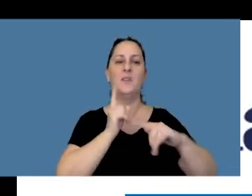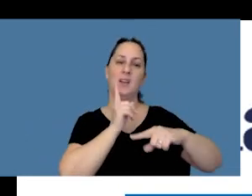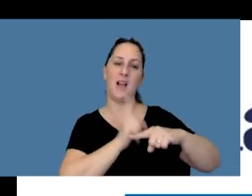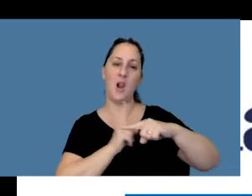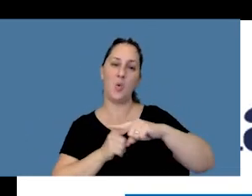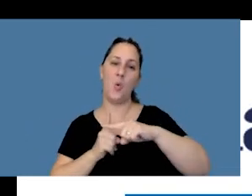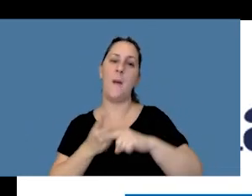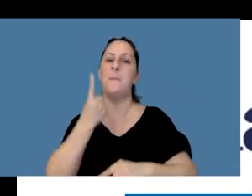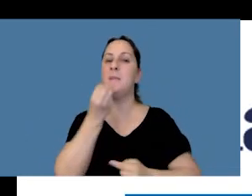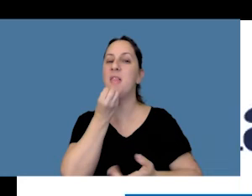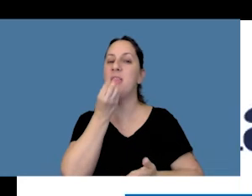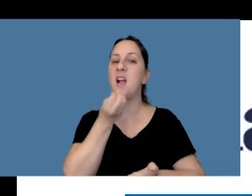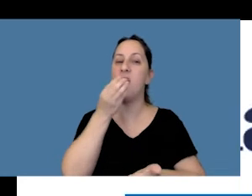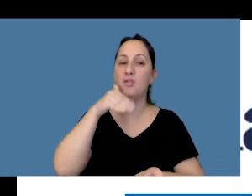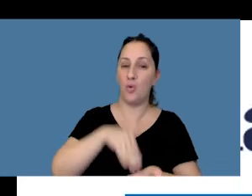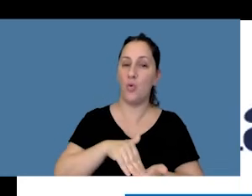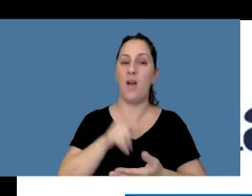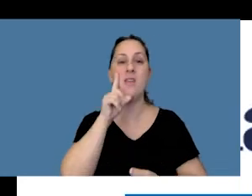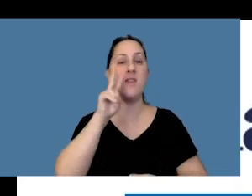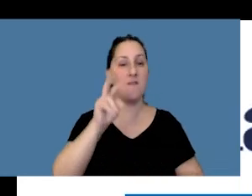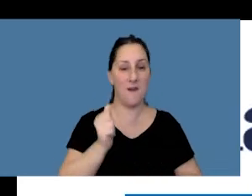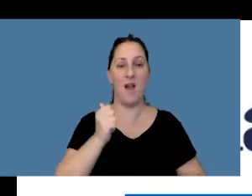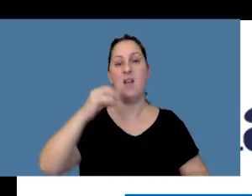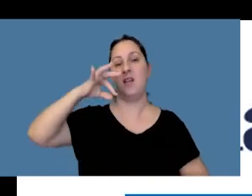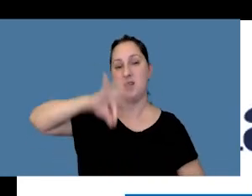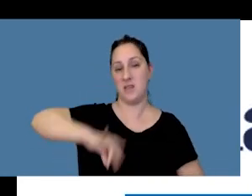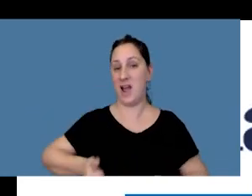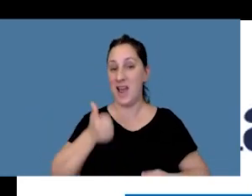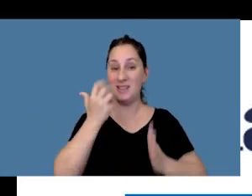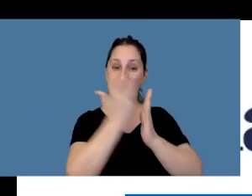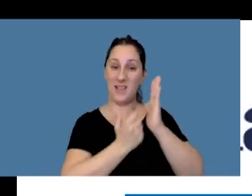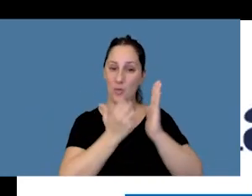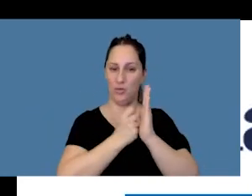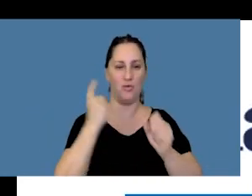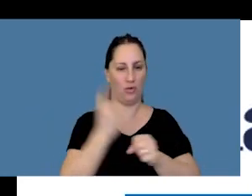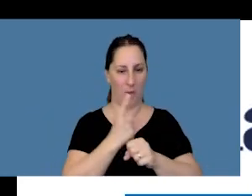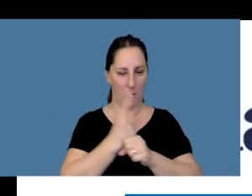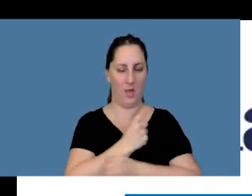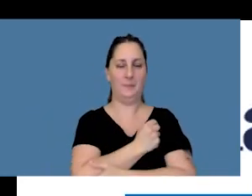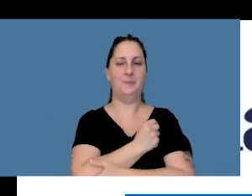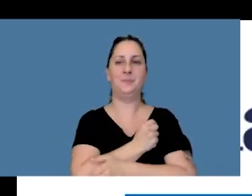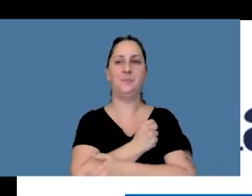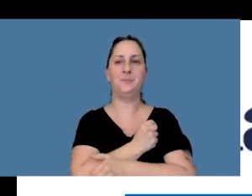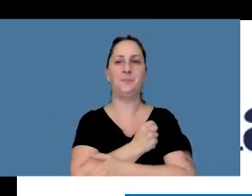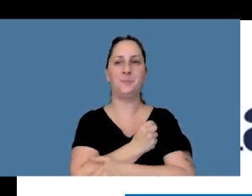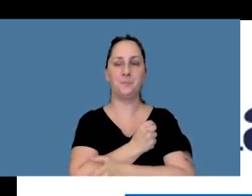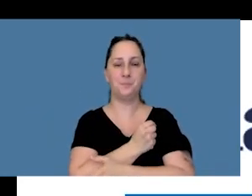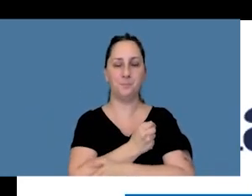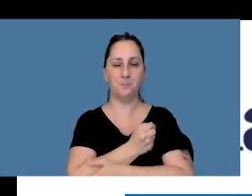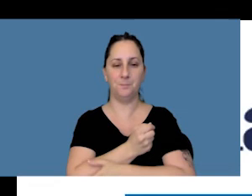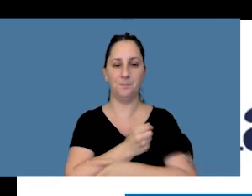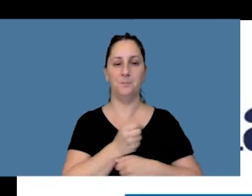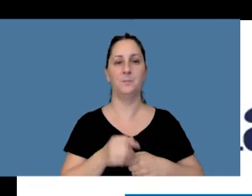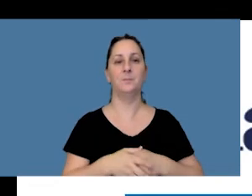primera declaración jurada de IVA ni de ganancias estas deducciones. ¿Qué pasa si esto es